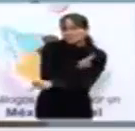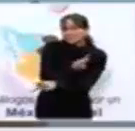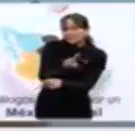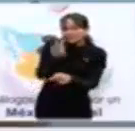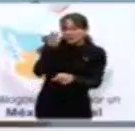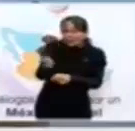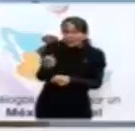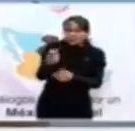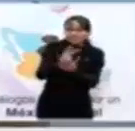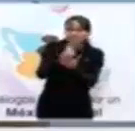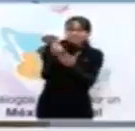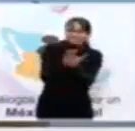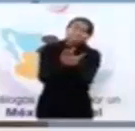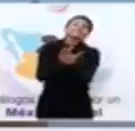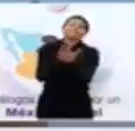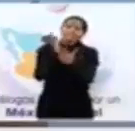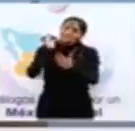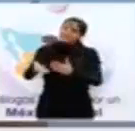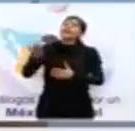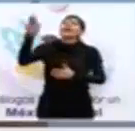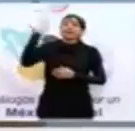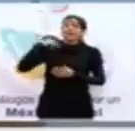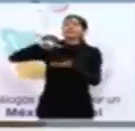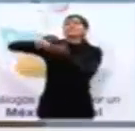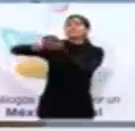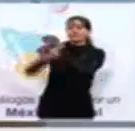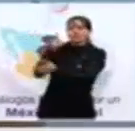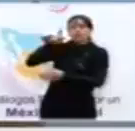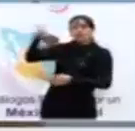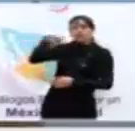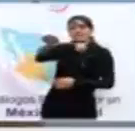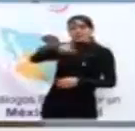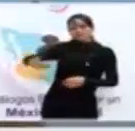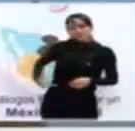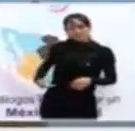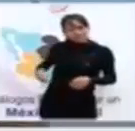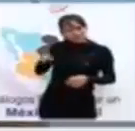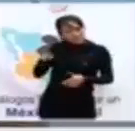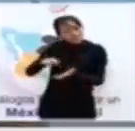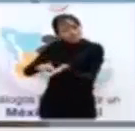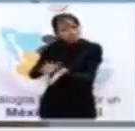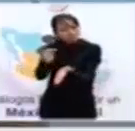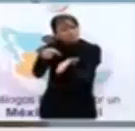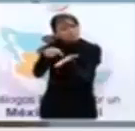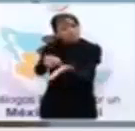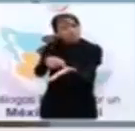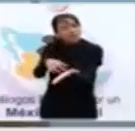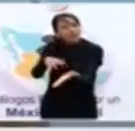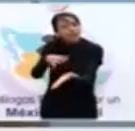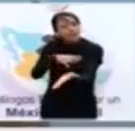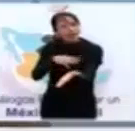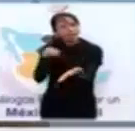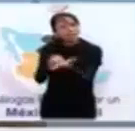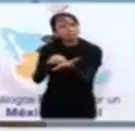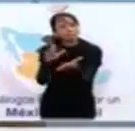Y también ya es un decreto firmado por el presidente, está ahí, ¿no?, en donde va a tratar